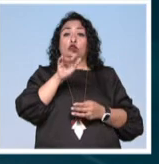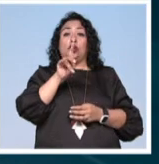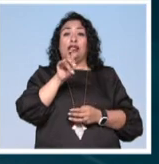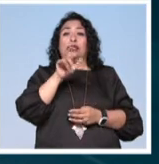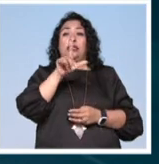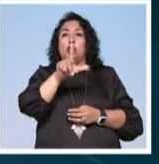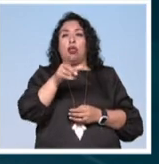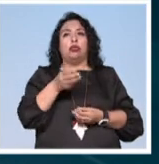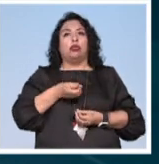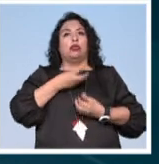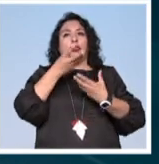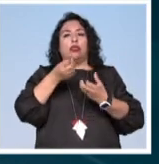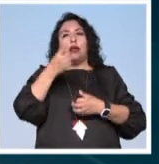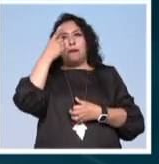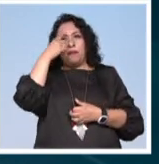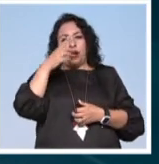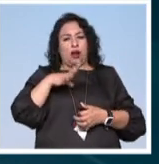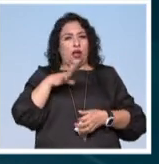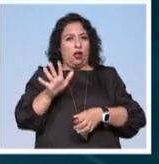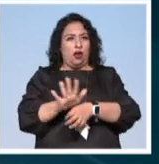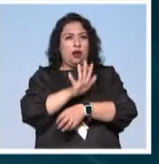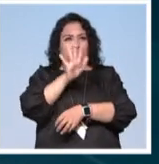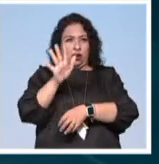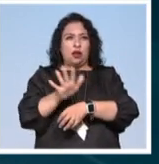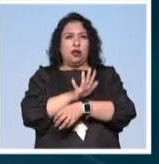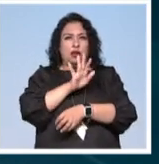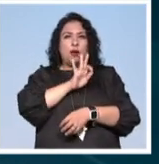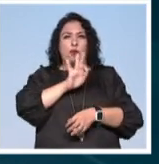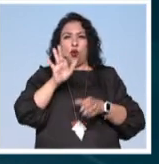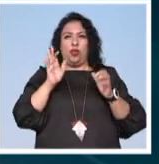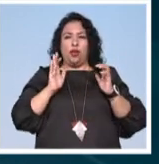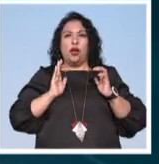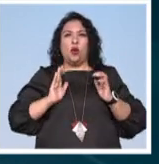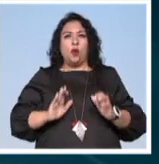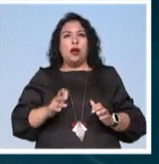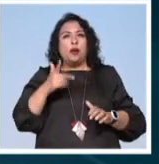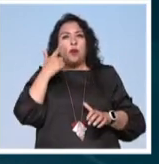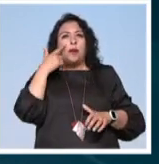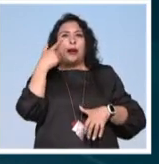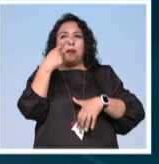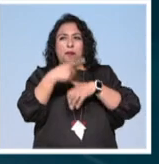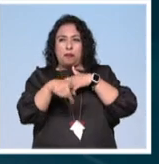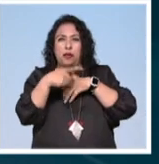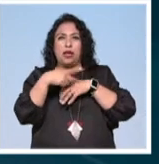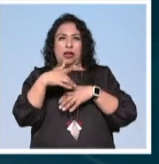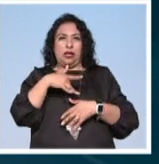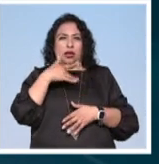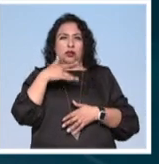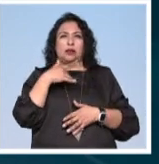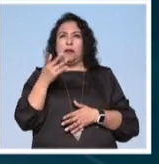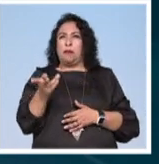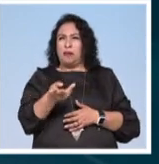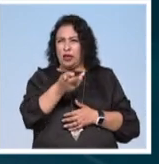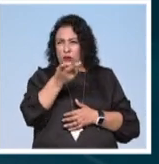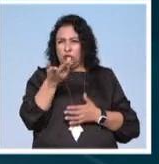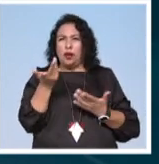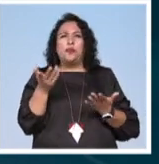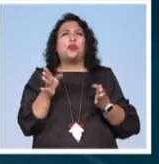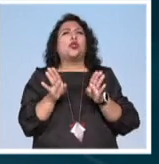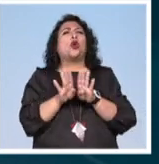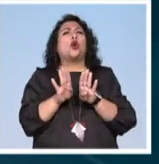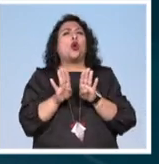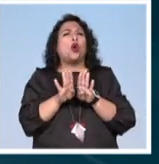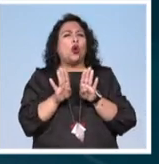es liberado para proporcionar la energía necesaria que permite al cuerpo afrontar el peligro percibido. La pregunta es, ¿cómo